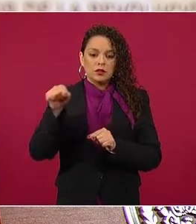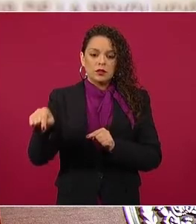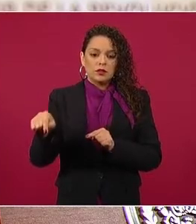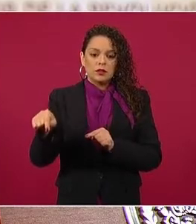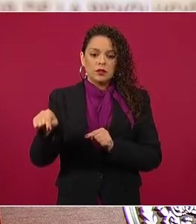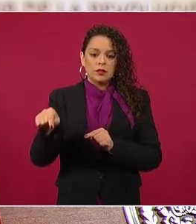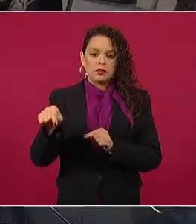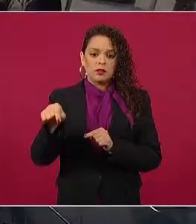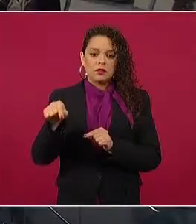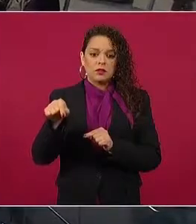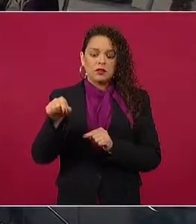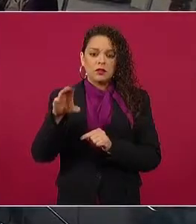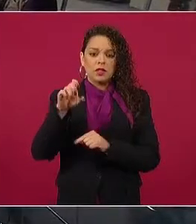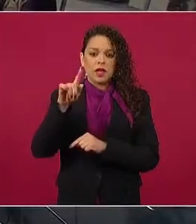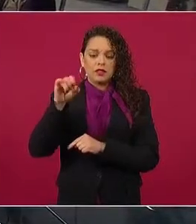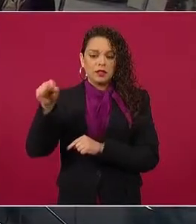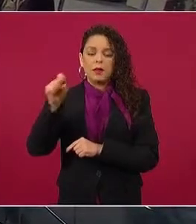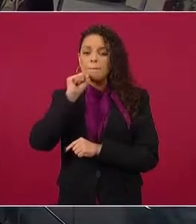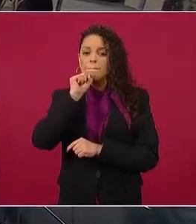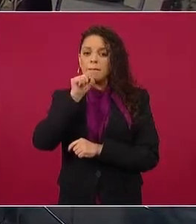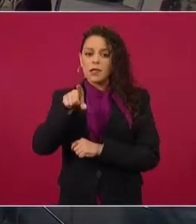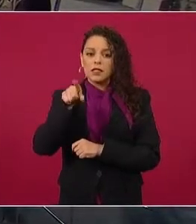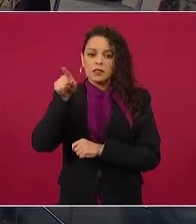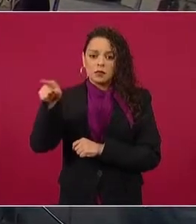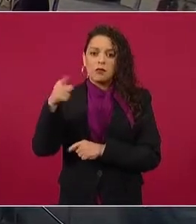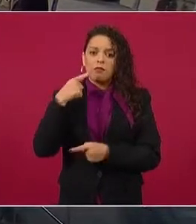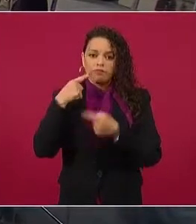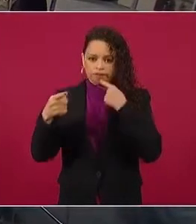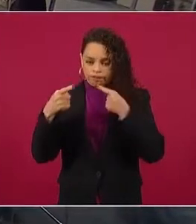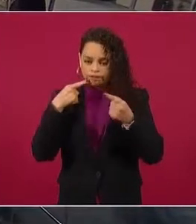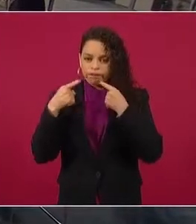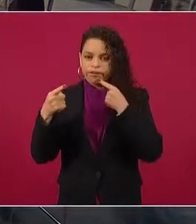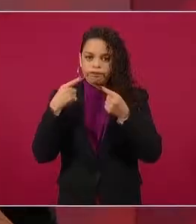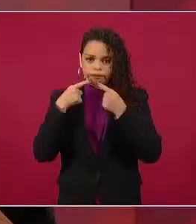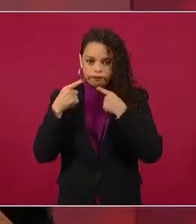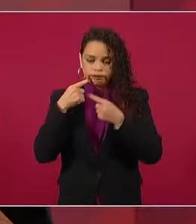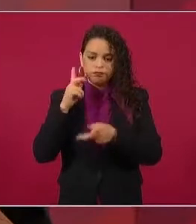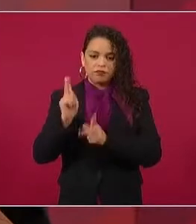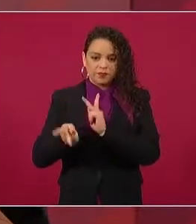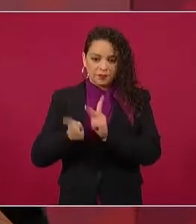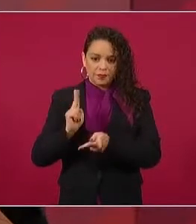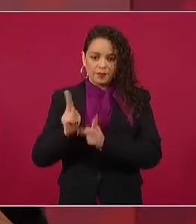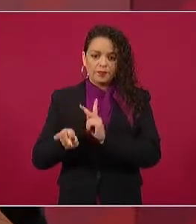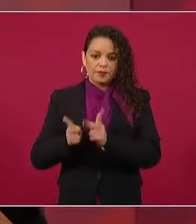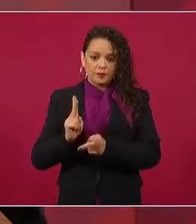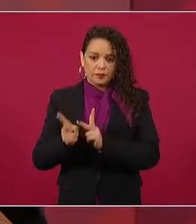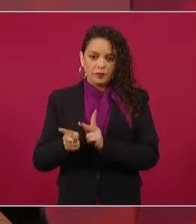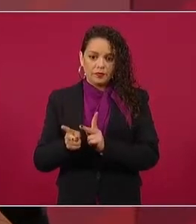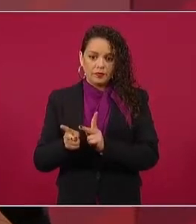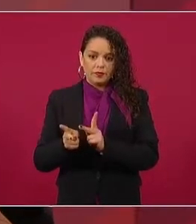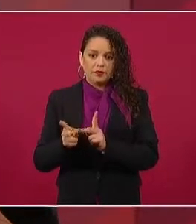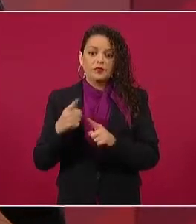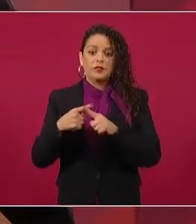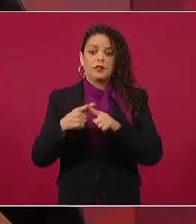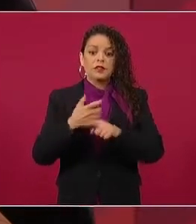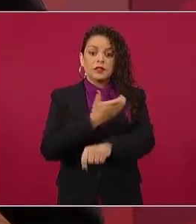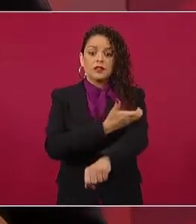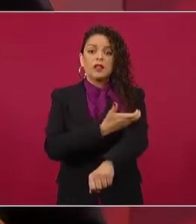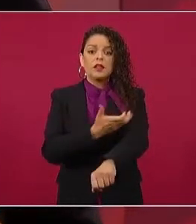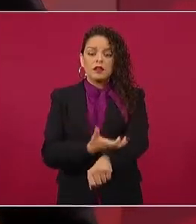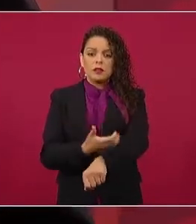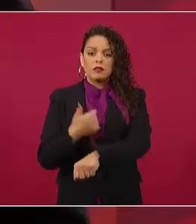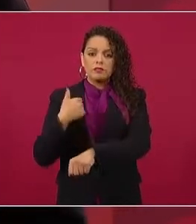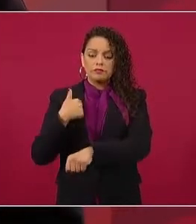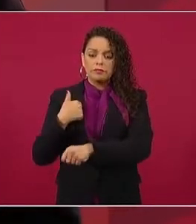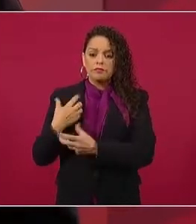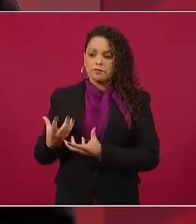Ahí también vamos a tener un diálogo con ellos. Me va a acompañar pues casi la